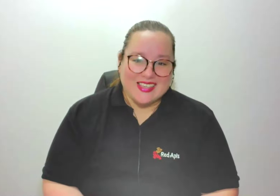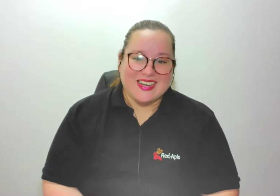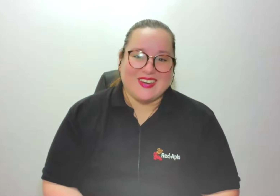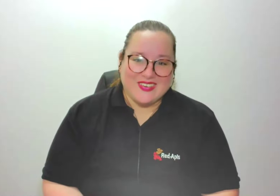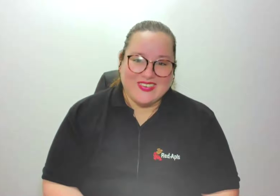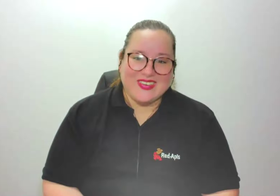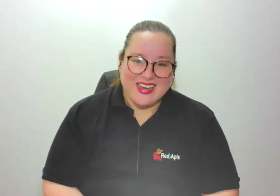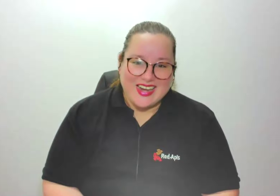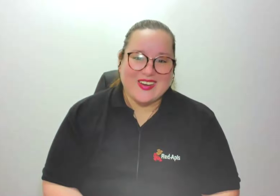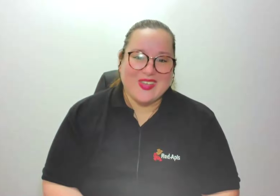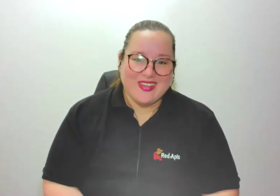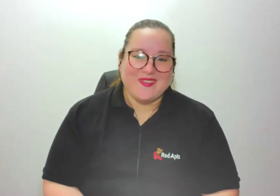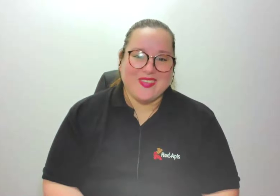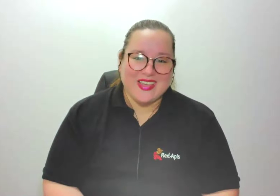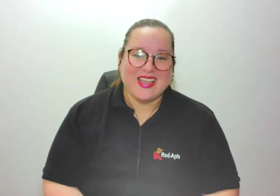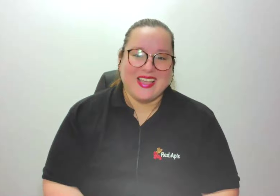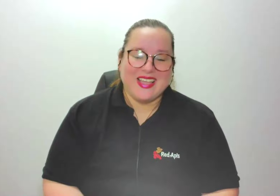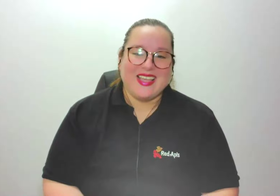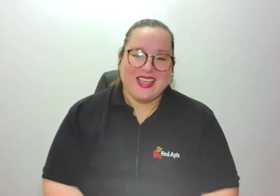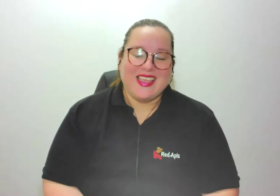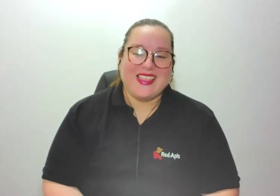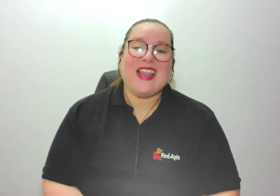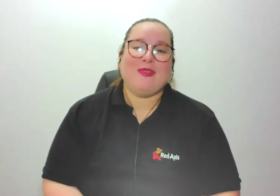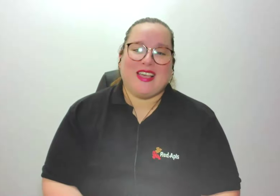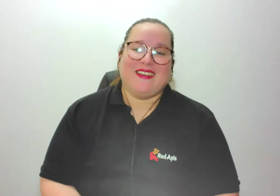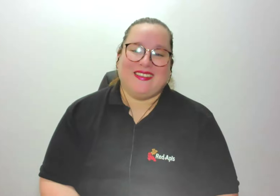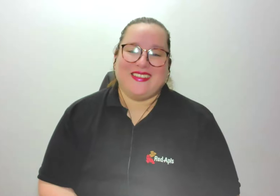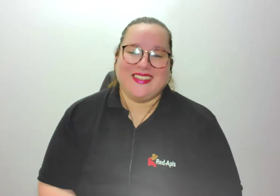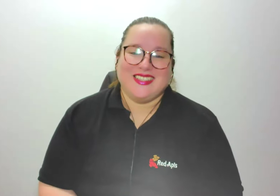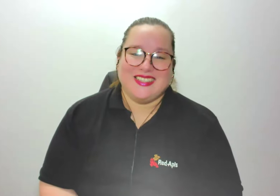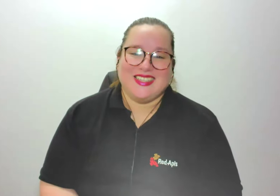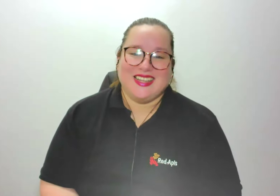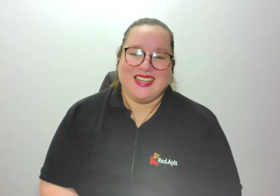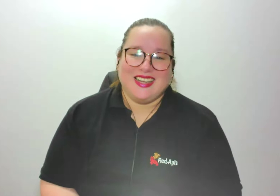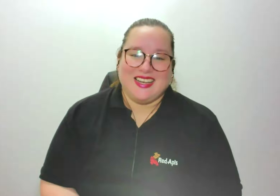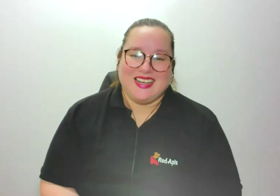otra vez hacerlo. Generar de nuevo la misma dinámica.